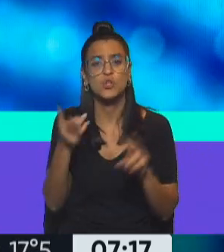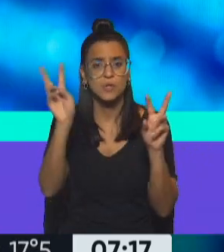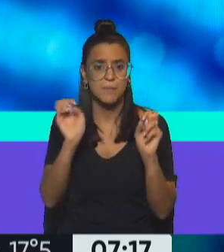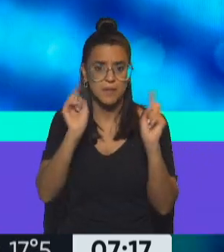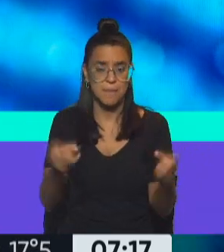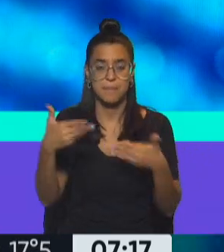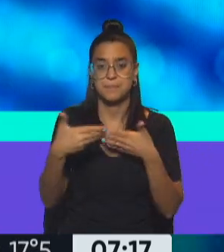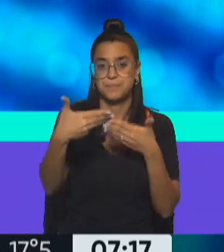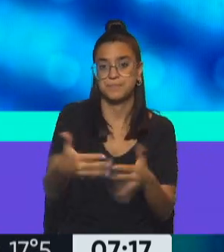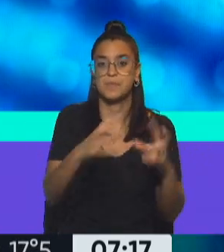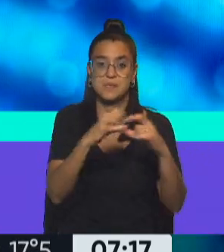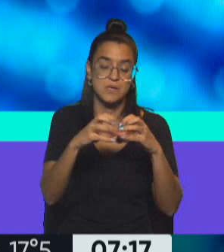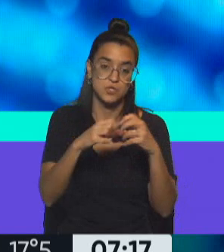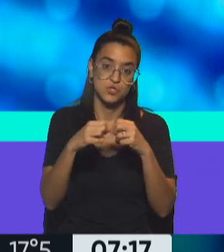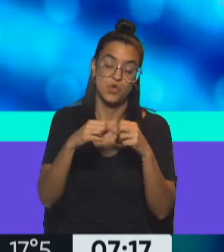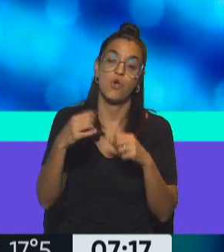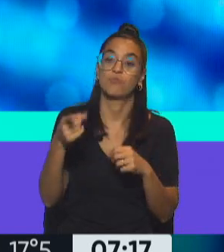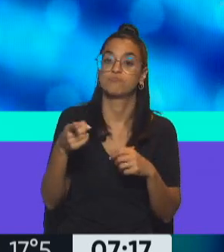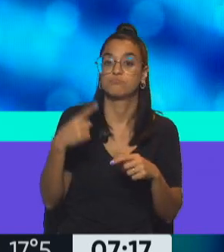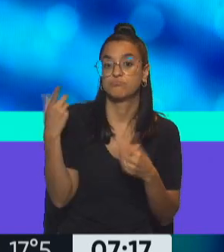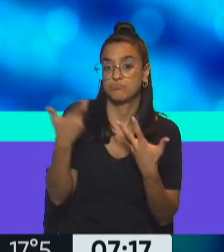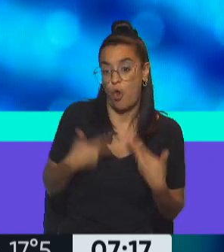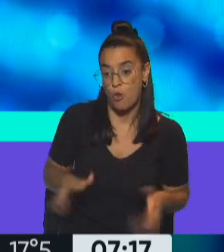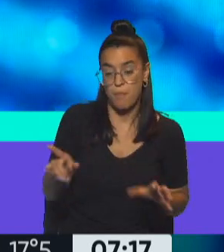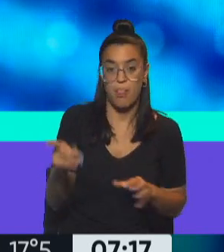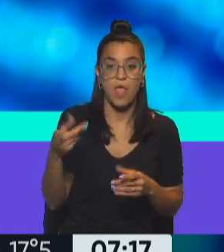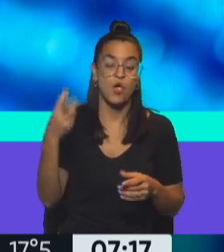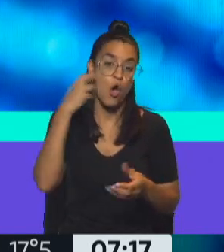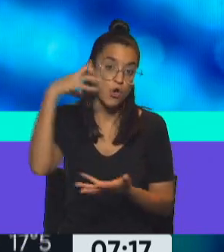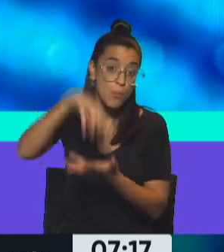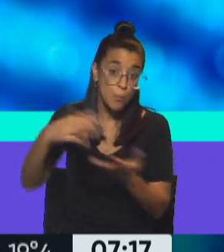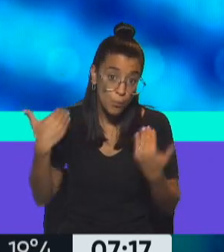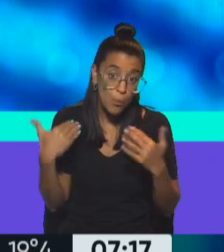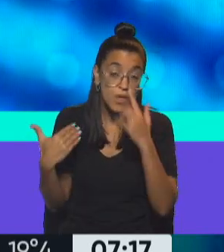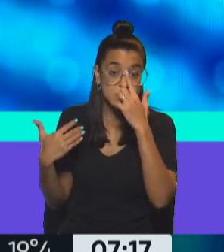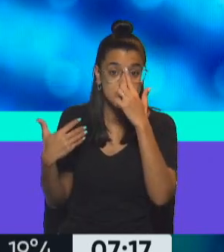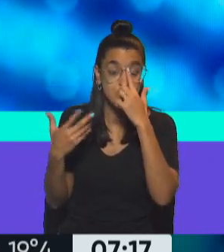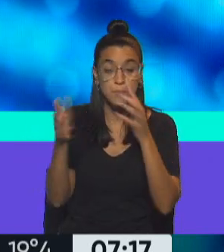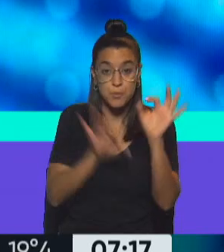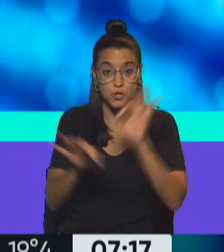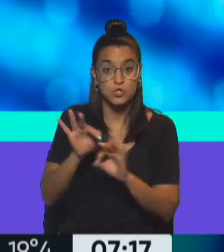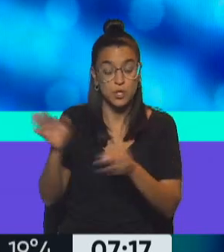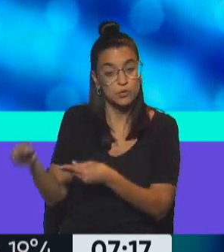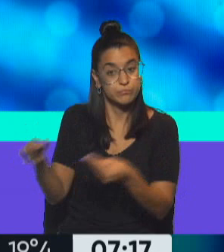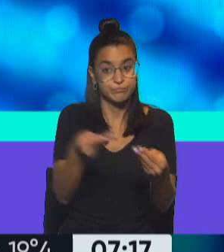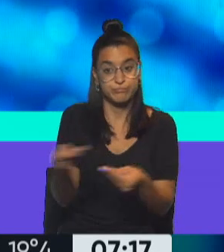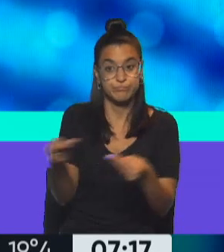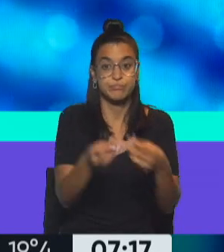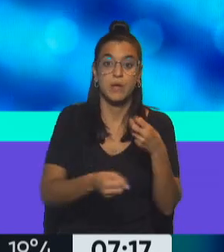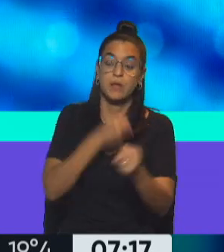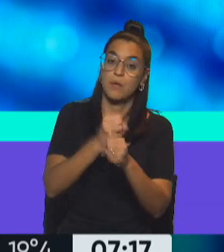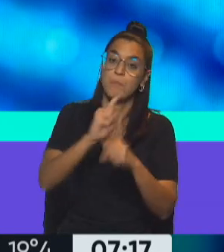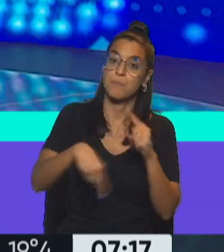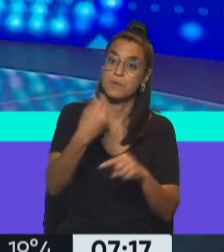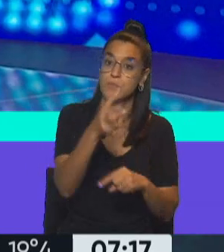se han extendido las sesiones ordinarias del Congreso Nacional y que no se descarta la posibilidad de que los proyectos ingresen justamente hasta el próximo